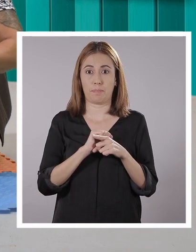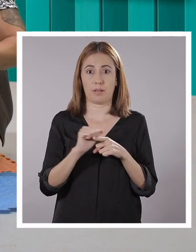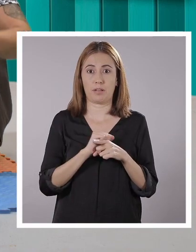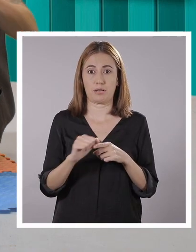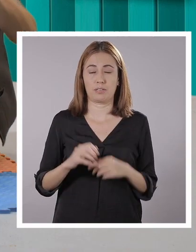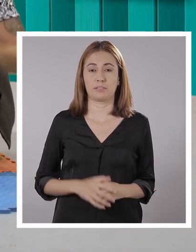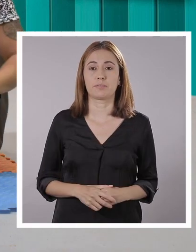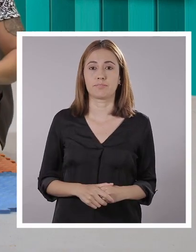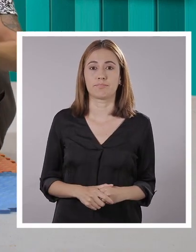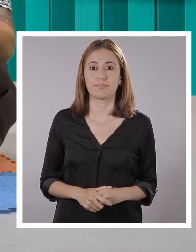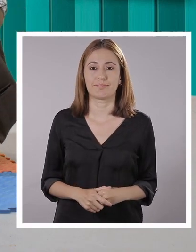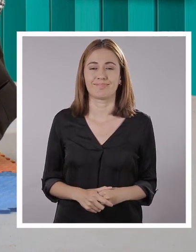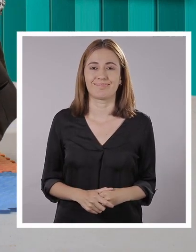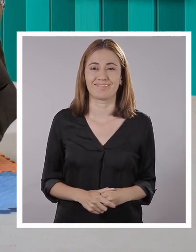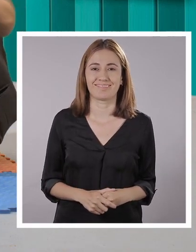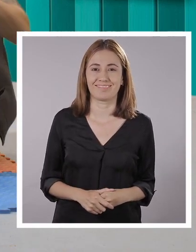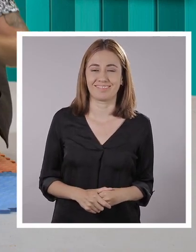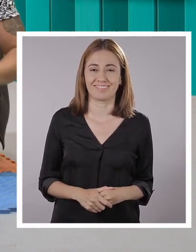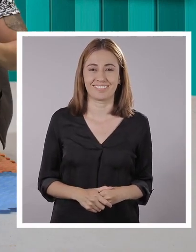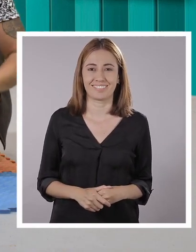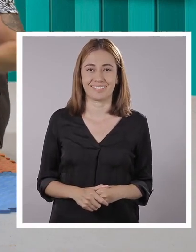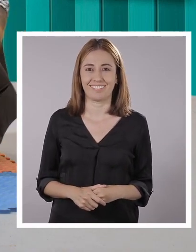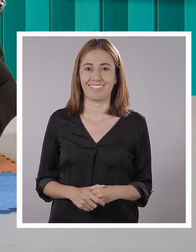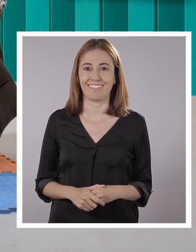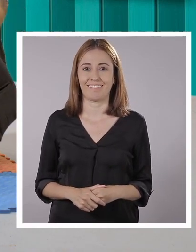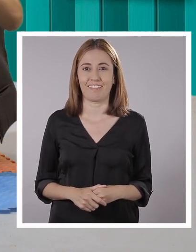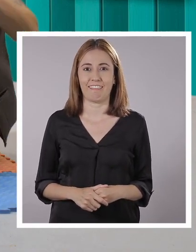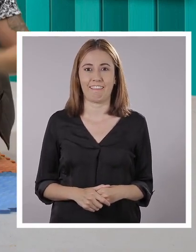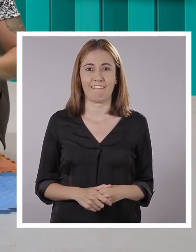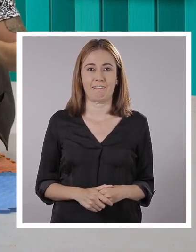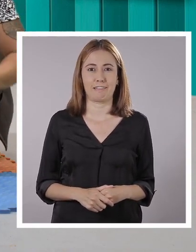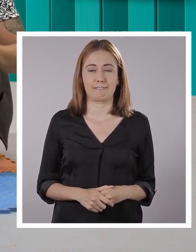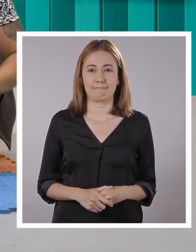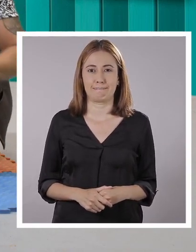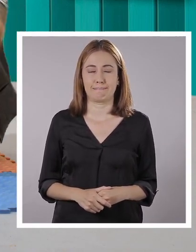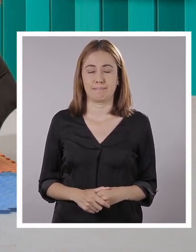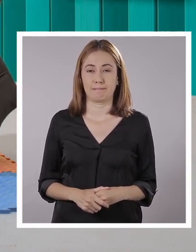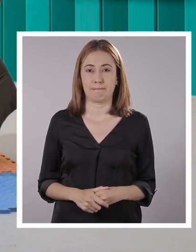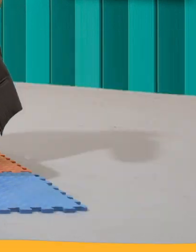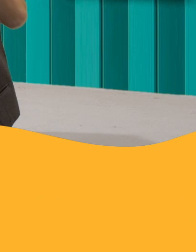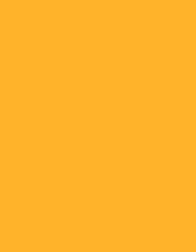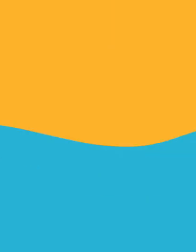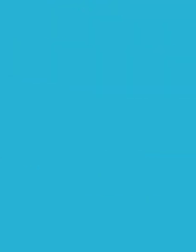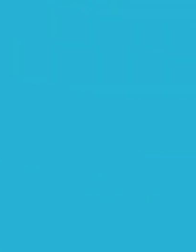ver, es 1, 1, 2, 1, 3,